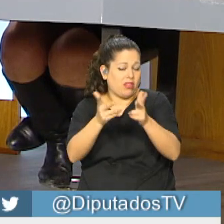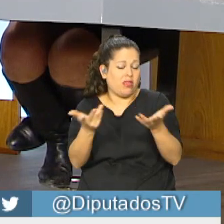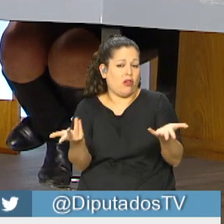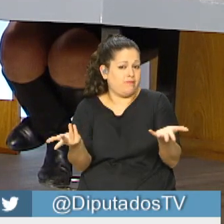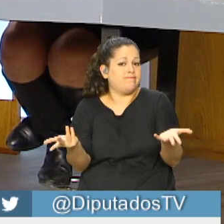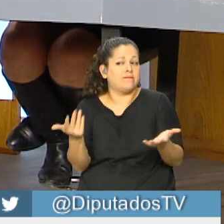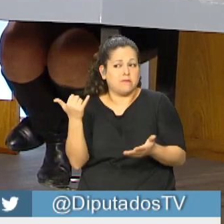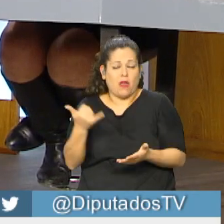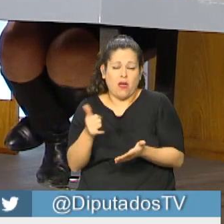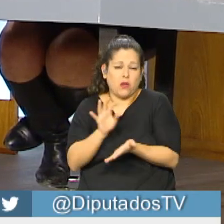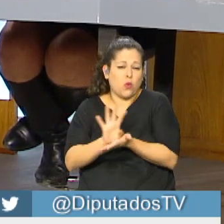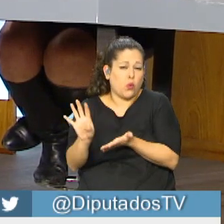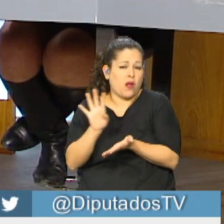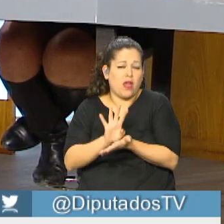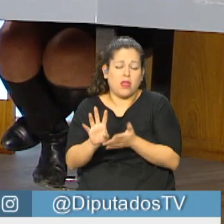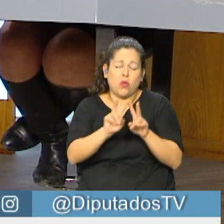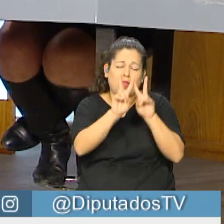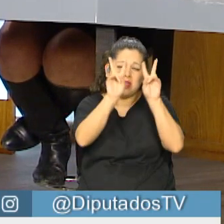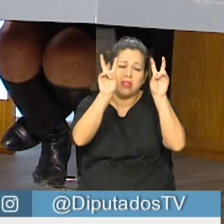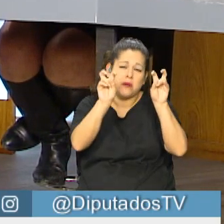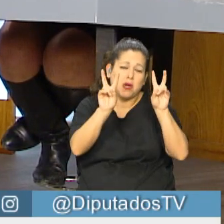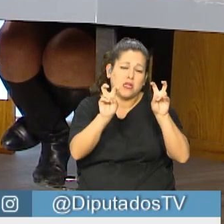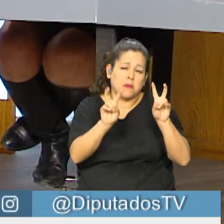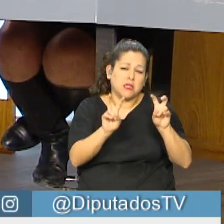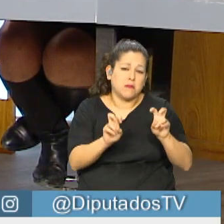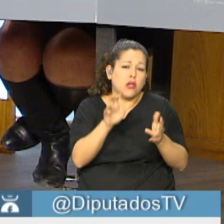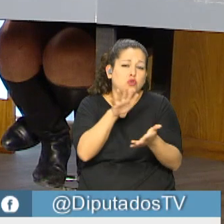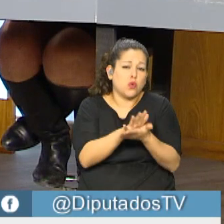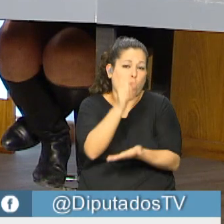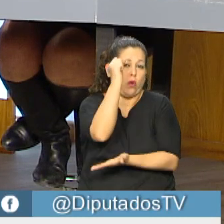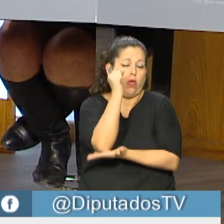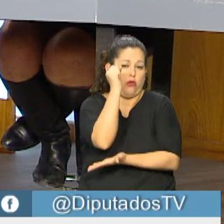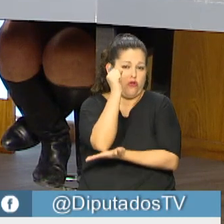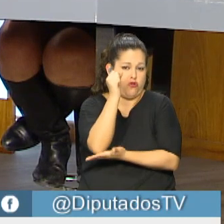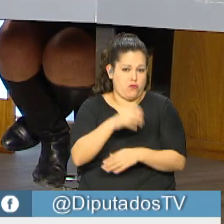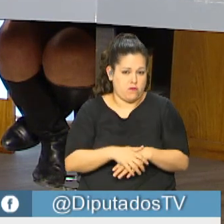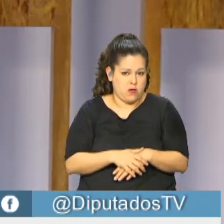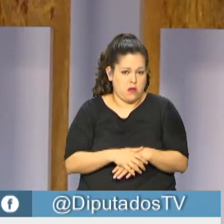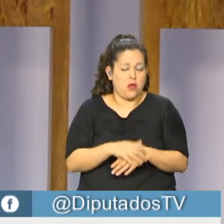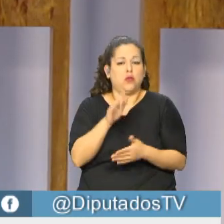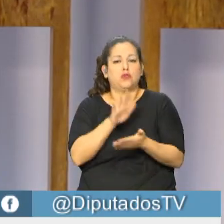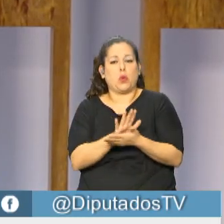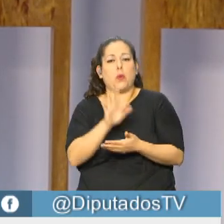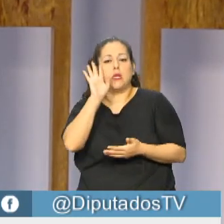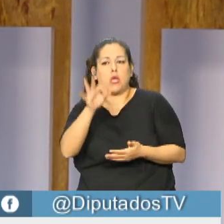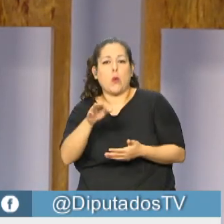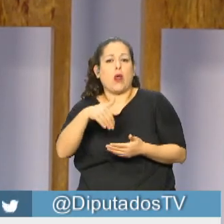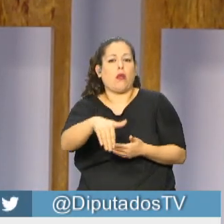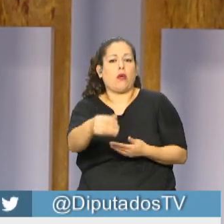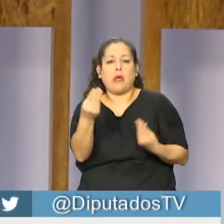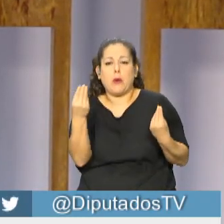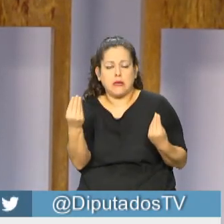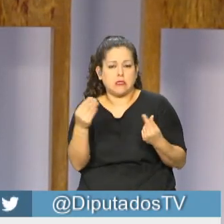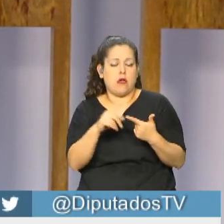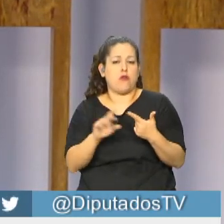enorme deuda en todos los temas que tienen que ver con economía, que tienen que ver con previsibilidad, que tienen que ver con endeudamiento.